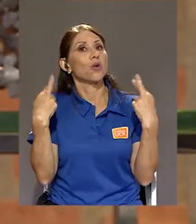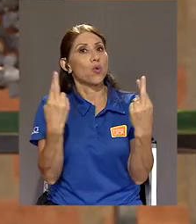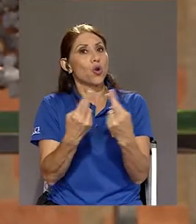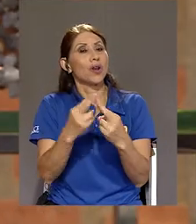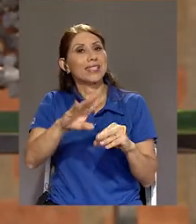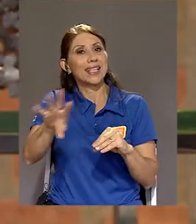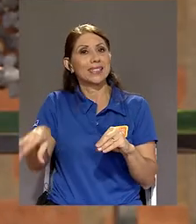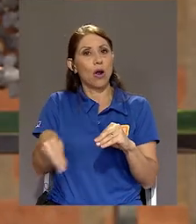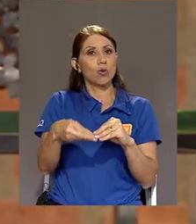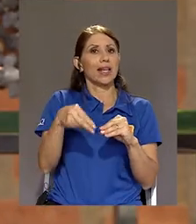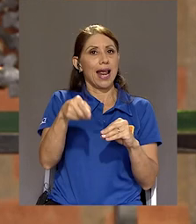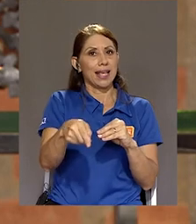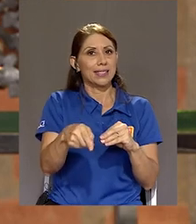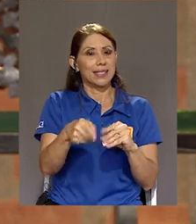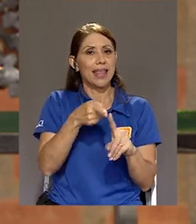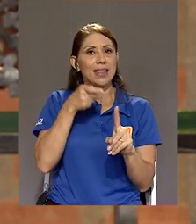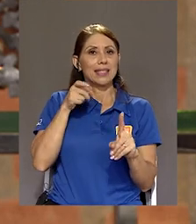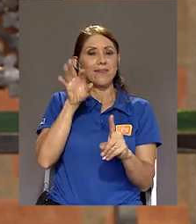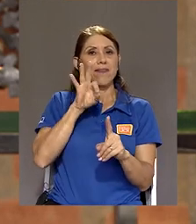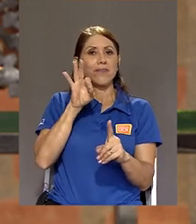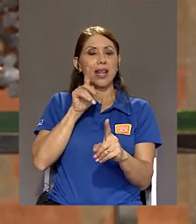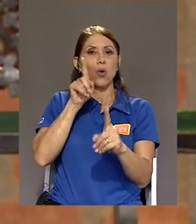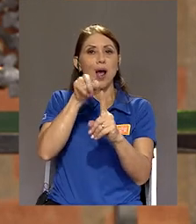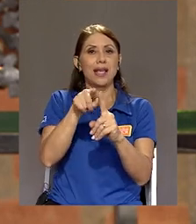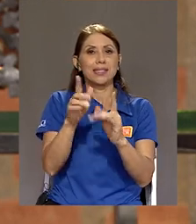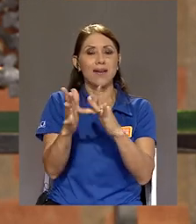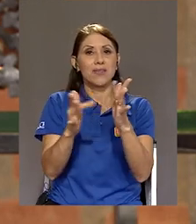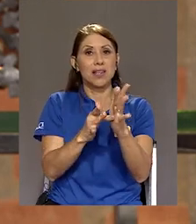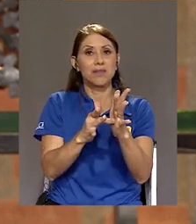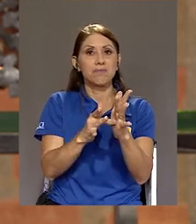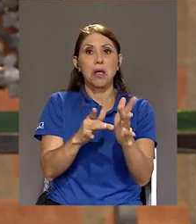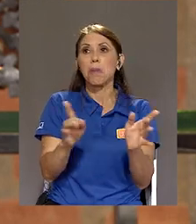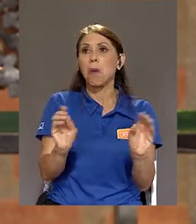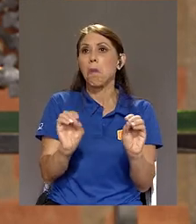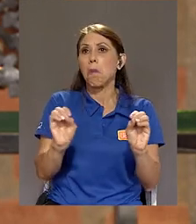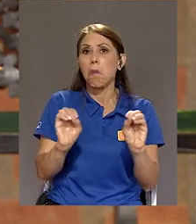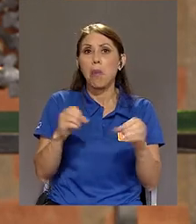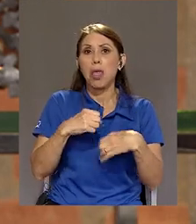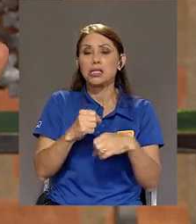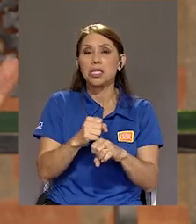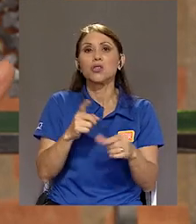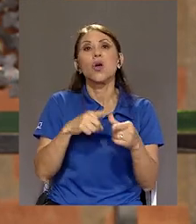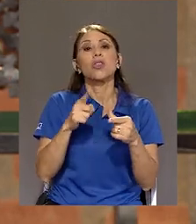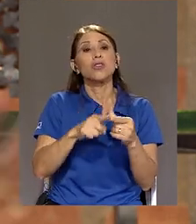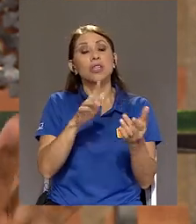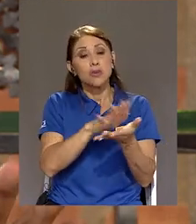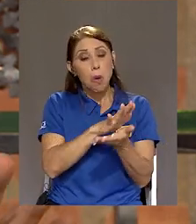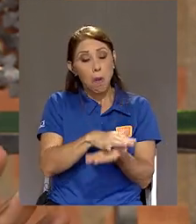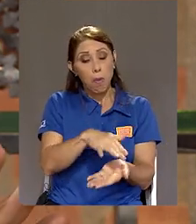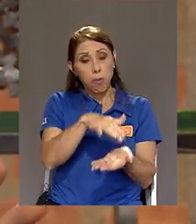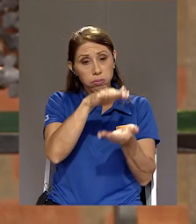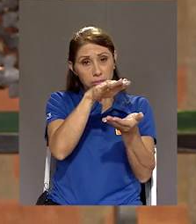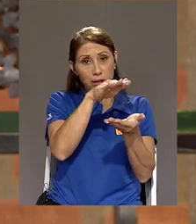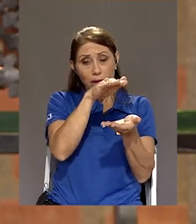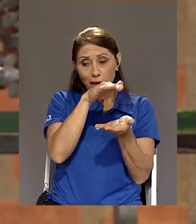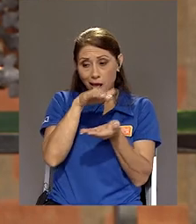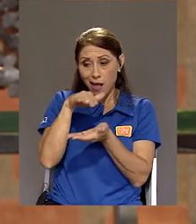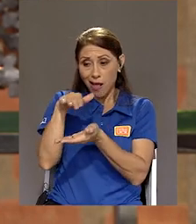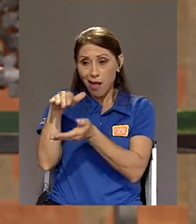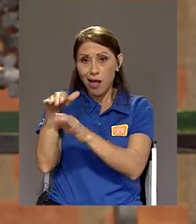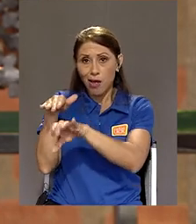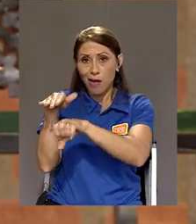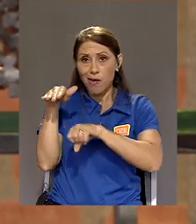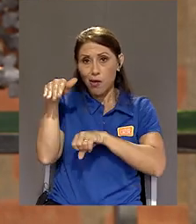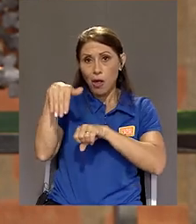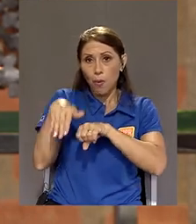extraordinarias, de febrero a abril, no hizo nada, y entonces eso se engavetó y ahí quedó. Ahora